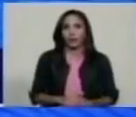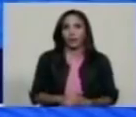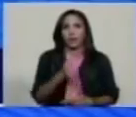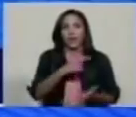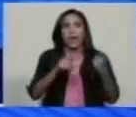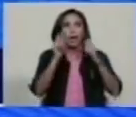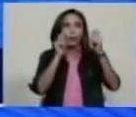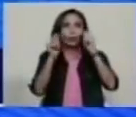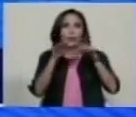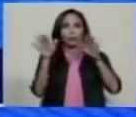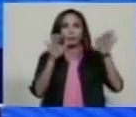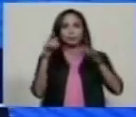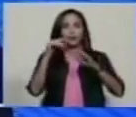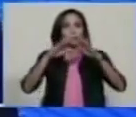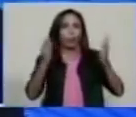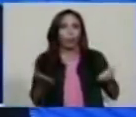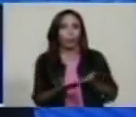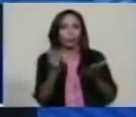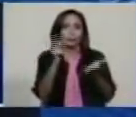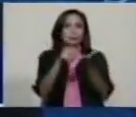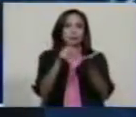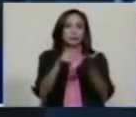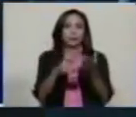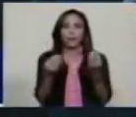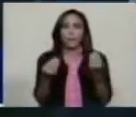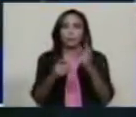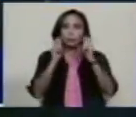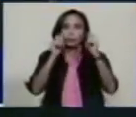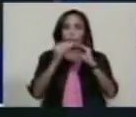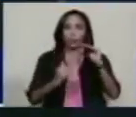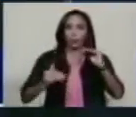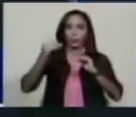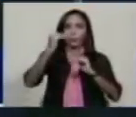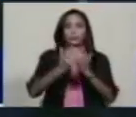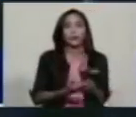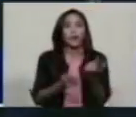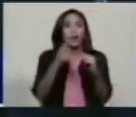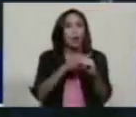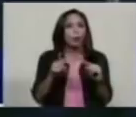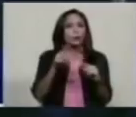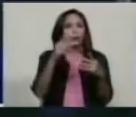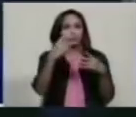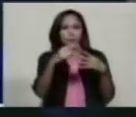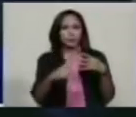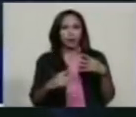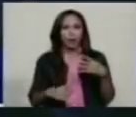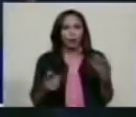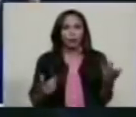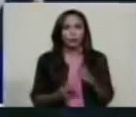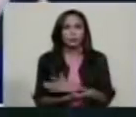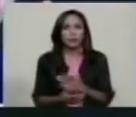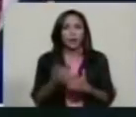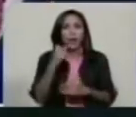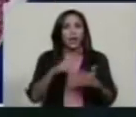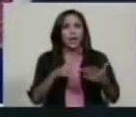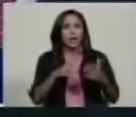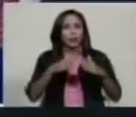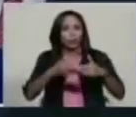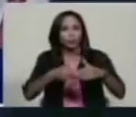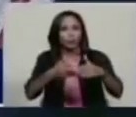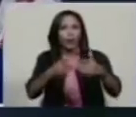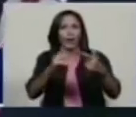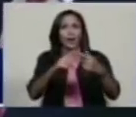emisor de turismo del mundo, sino que además tenemos unas grandes potencialidades en materia portuaria y aeroportuaria dada